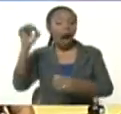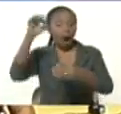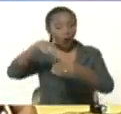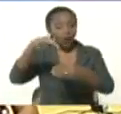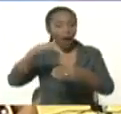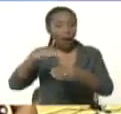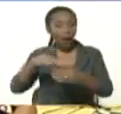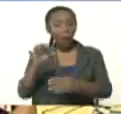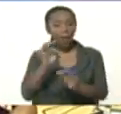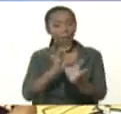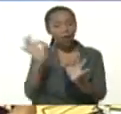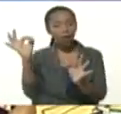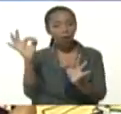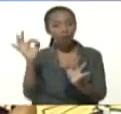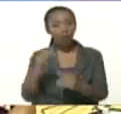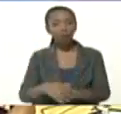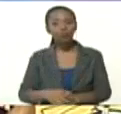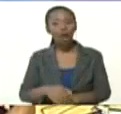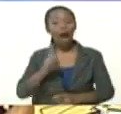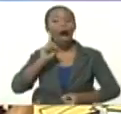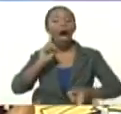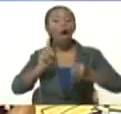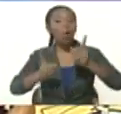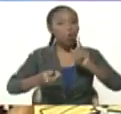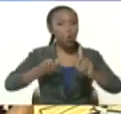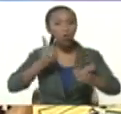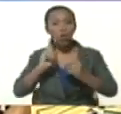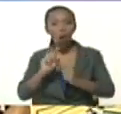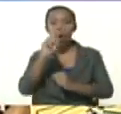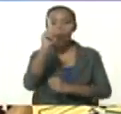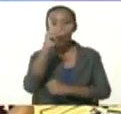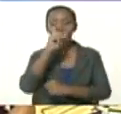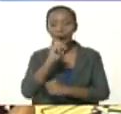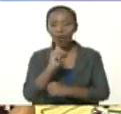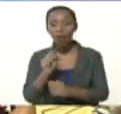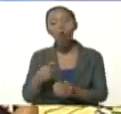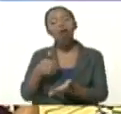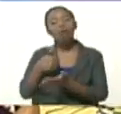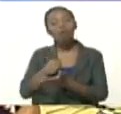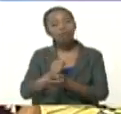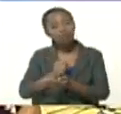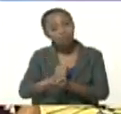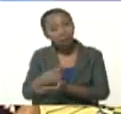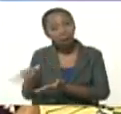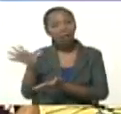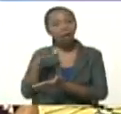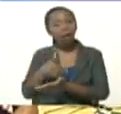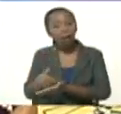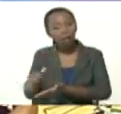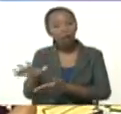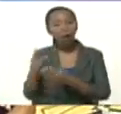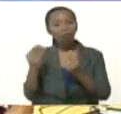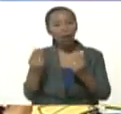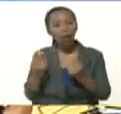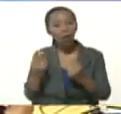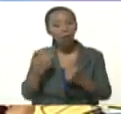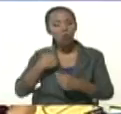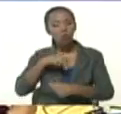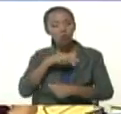petro. Algunos en el transcurso de un año gastaron su dinerito, ¿verdad, Cilia? Cilia y yo lo mantuvimos